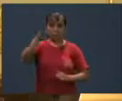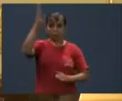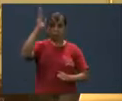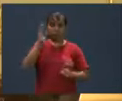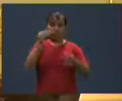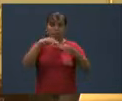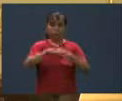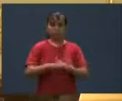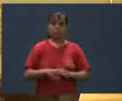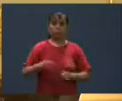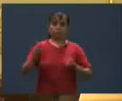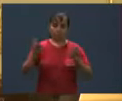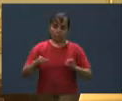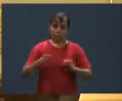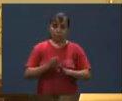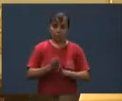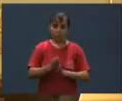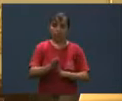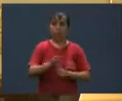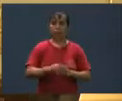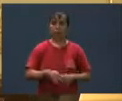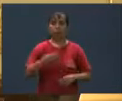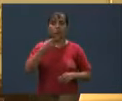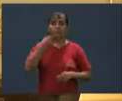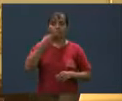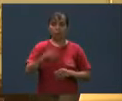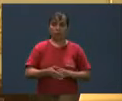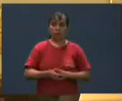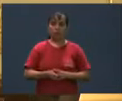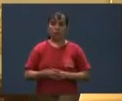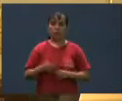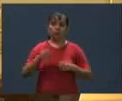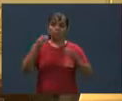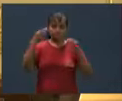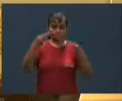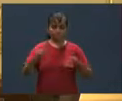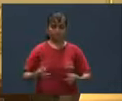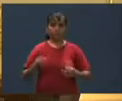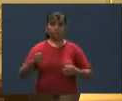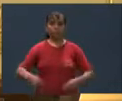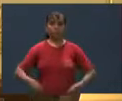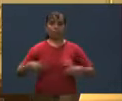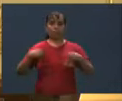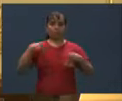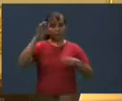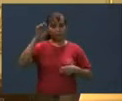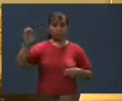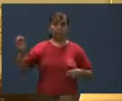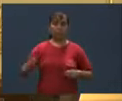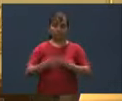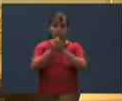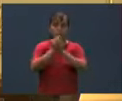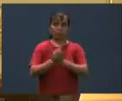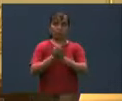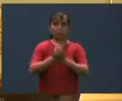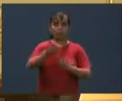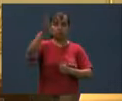los fieles de las diversas lenguas y sea alimento para su vida cristiana, roguemos al Señor.